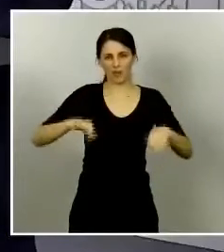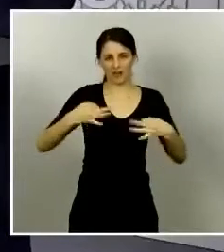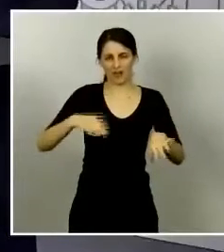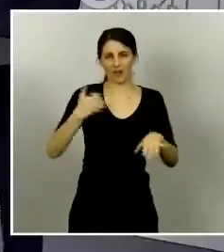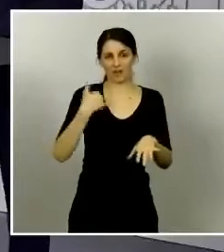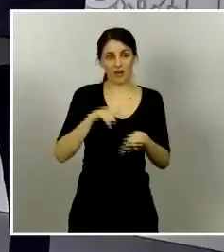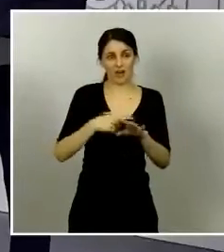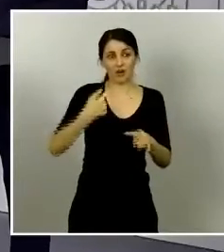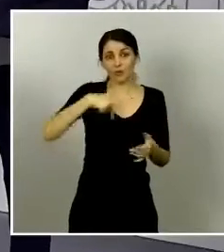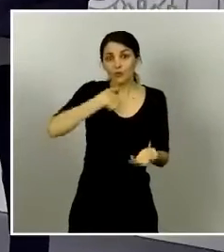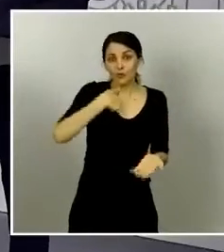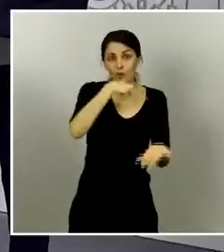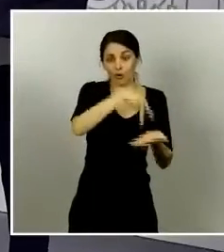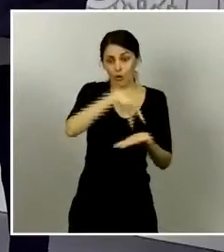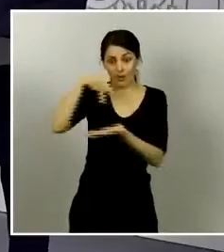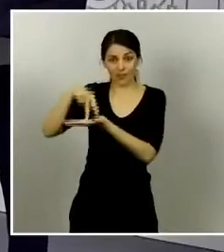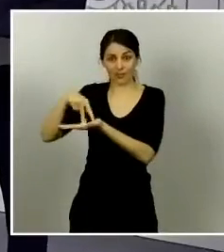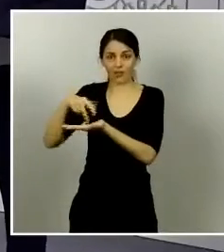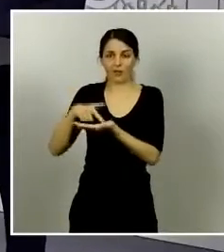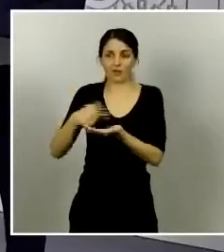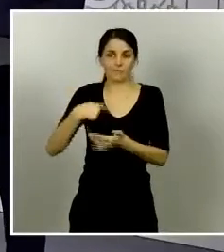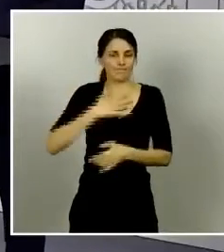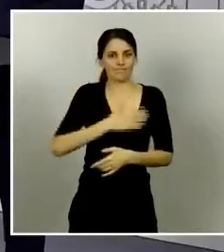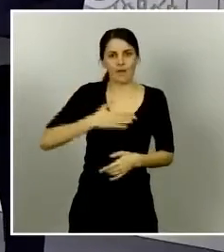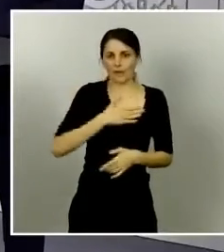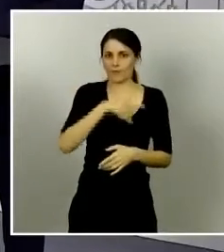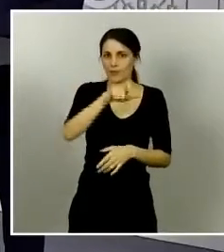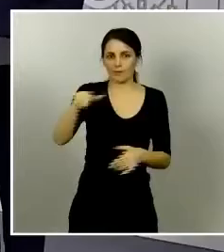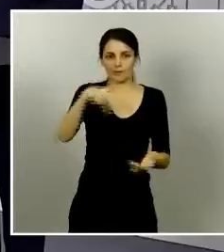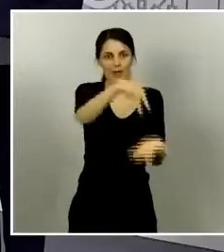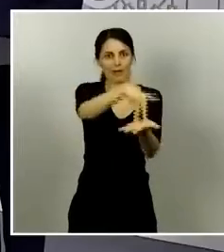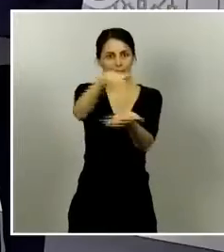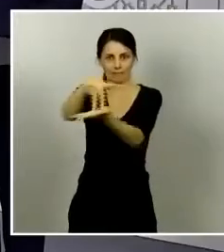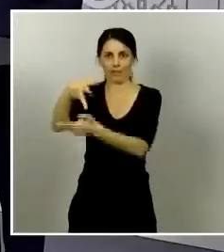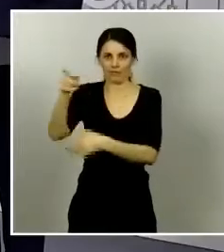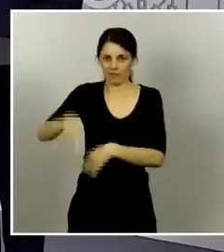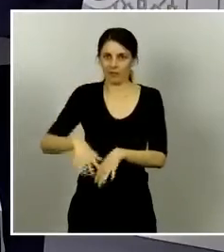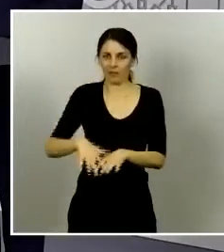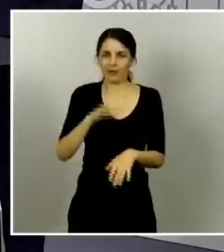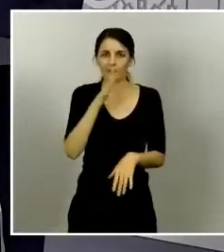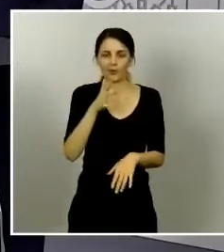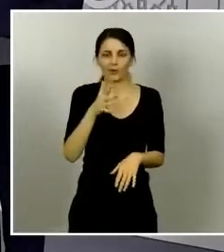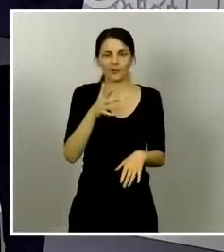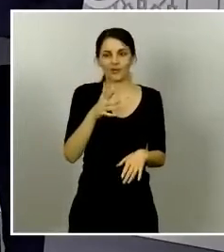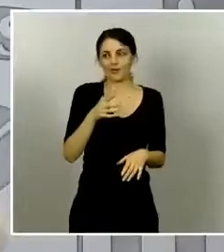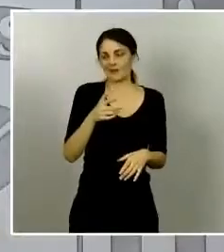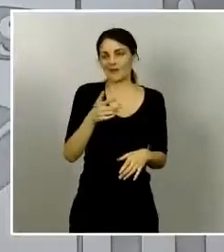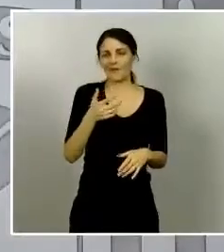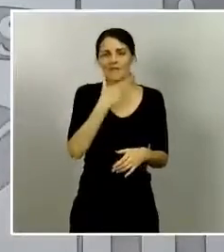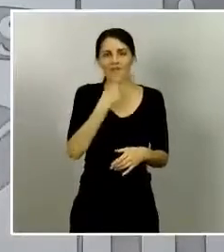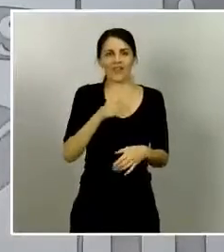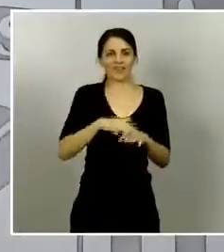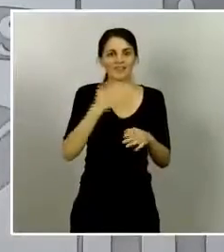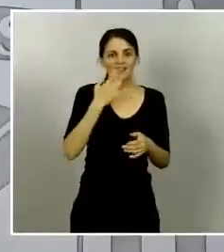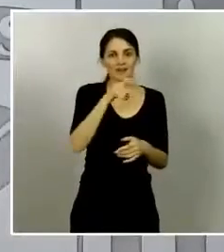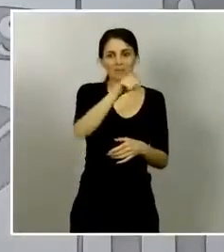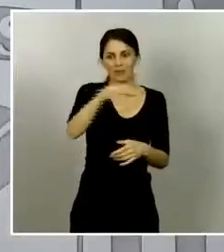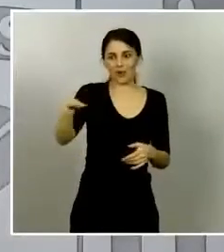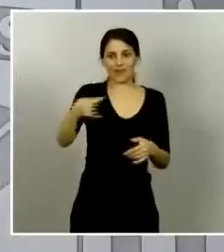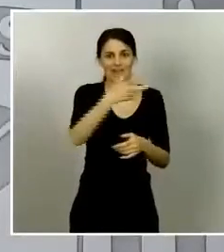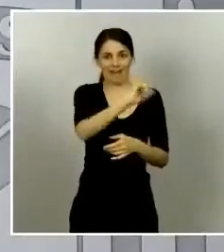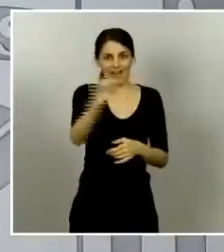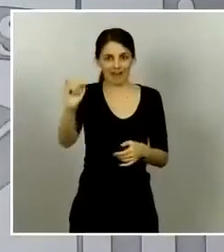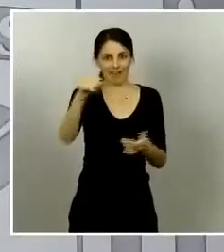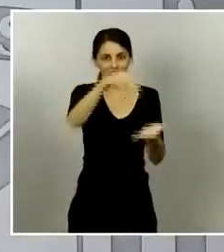tener la normalidad de las ruedas de prensa. Desde luego, los que comparecemos estamos encantados porque, créanme, que es mucho más fácil dirigirse a las